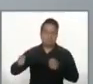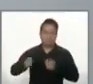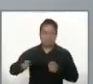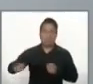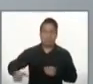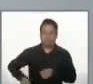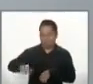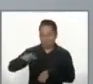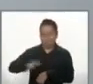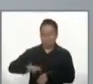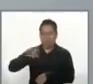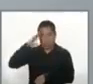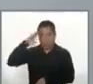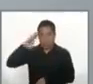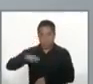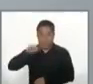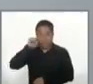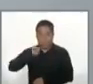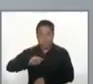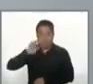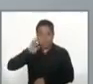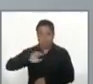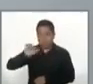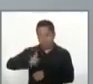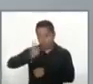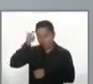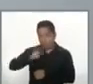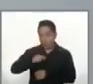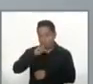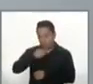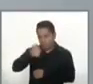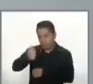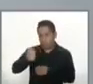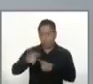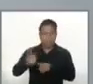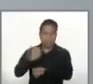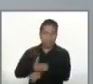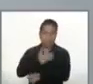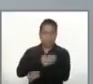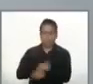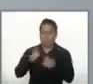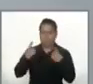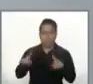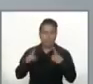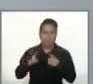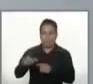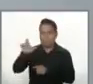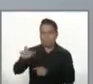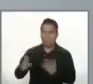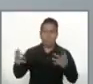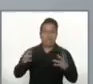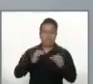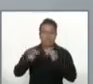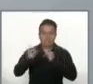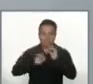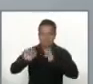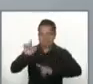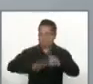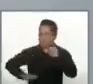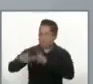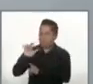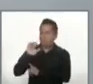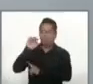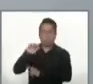Alejandro Murat Hinojosa. En esta noche saludo también a mi compañero David Ramírez en la interpretación de la lengua de señas